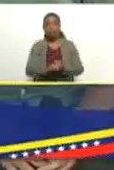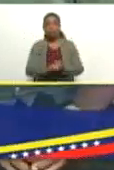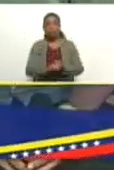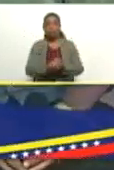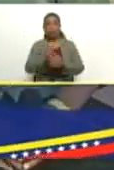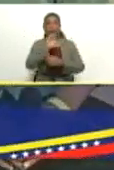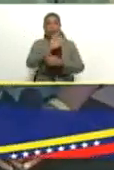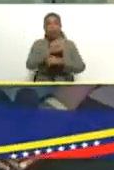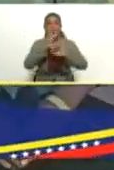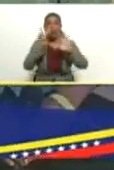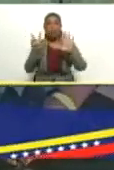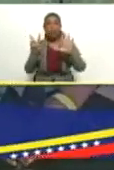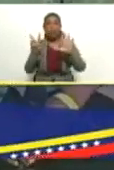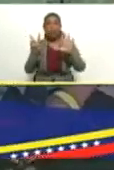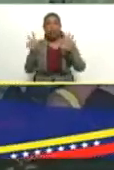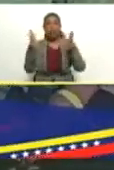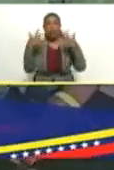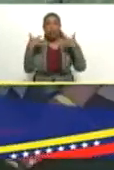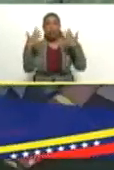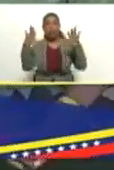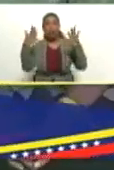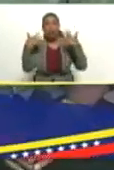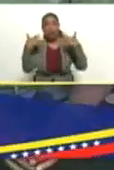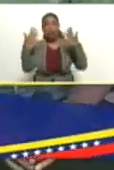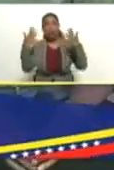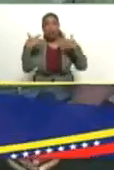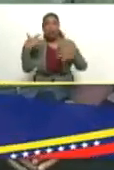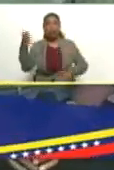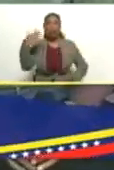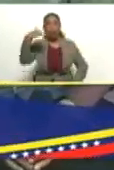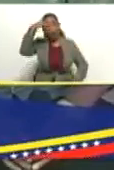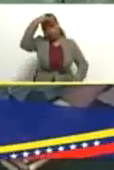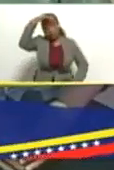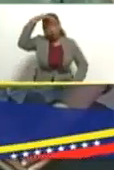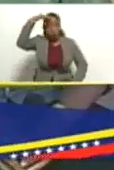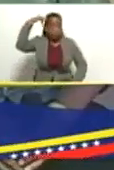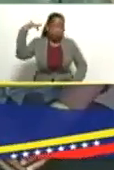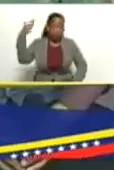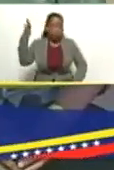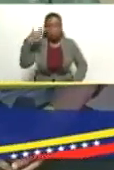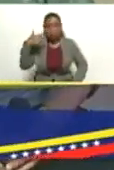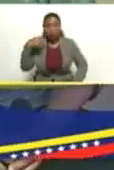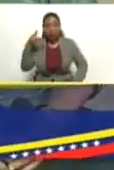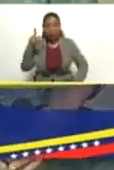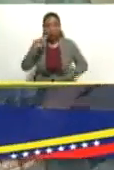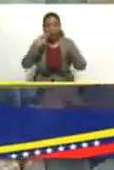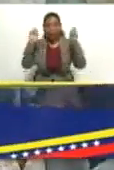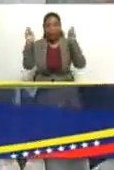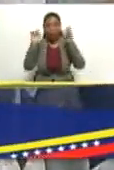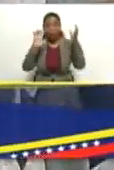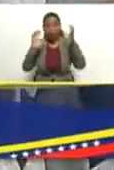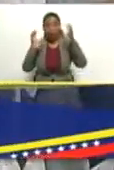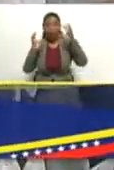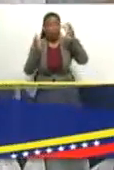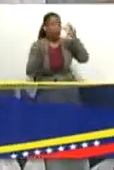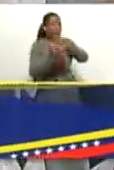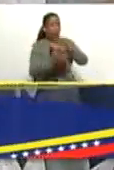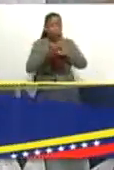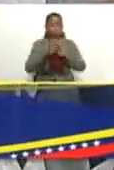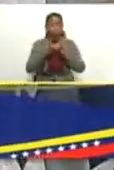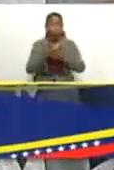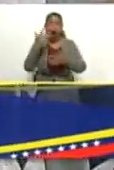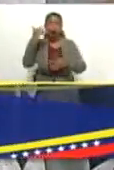37 grados a la sombra. Está haciendo el calorón, producto del cambio climático. Tenemos, me